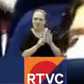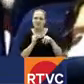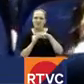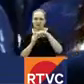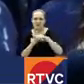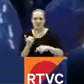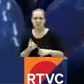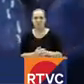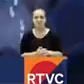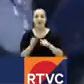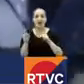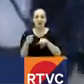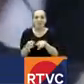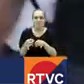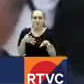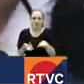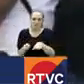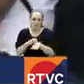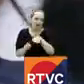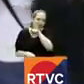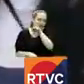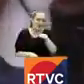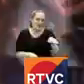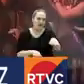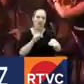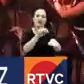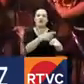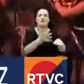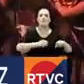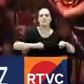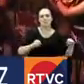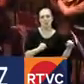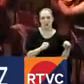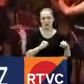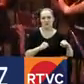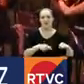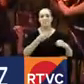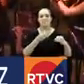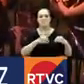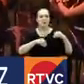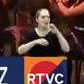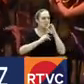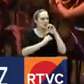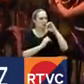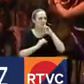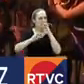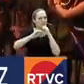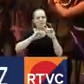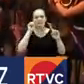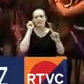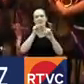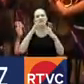Viajaron a Bogotá con la maleta llena de sueños. Sus instrumentos ahora entonan sonidos por la paz.